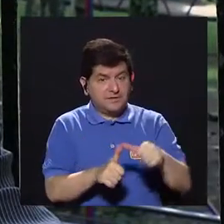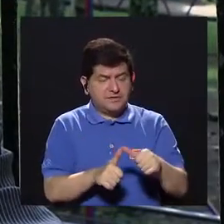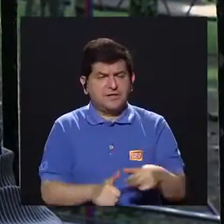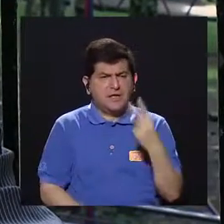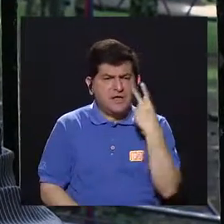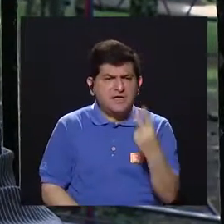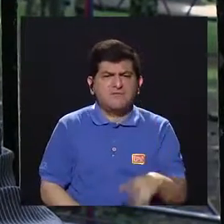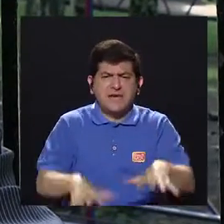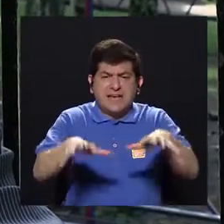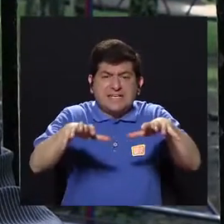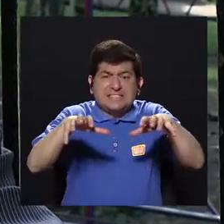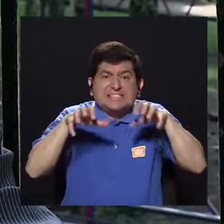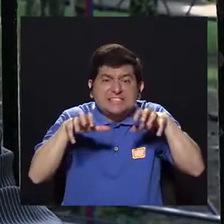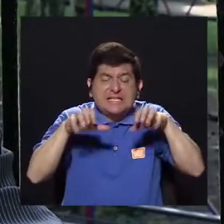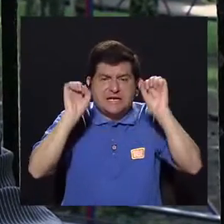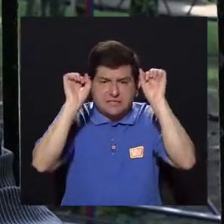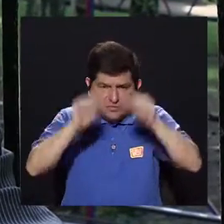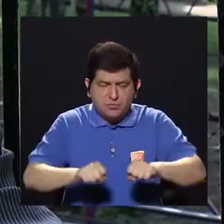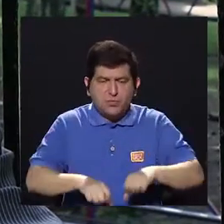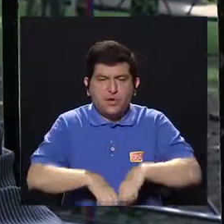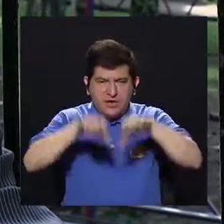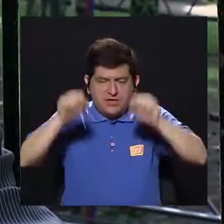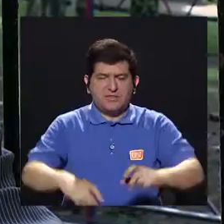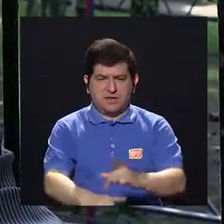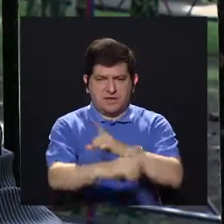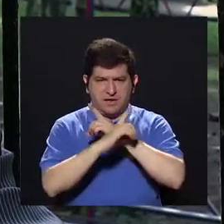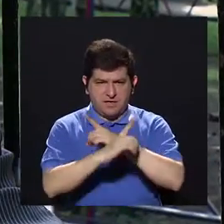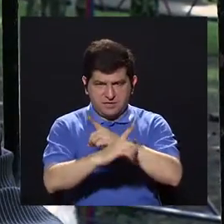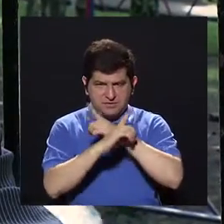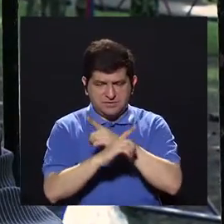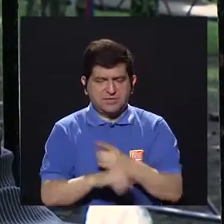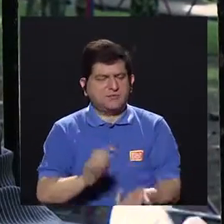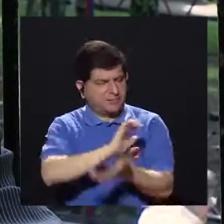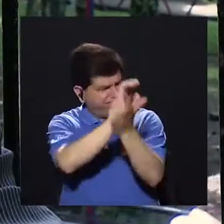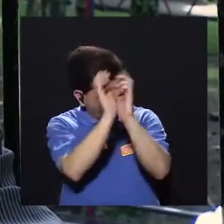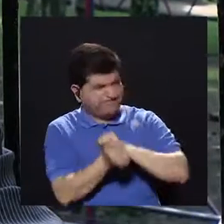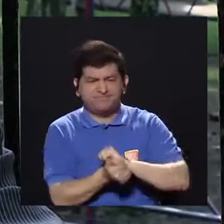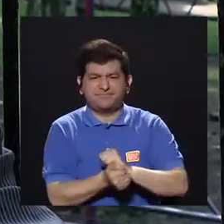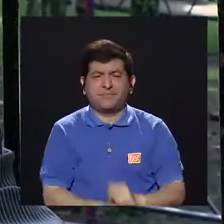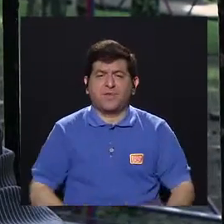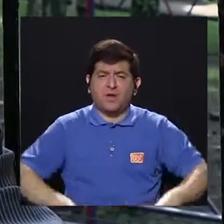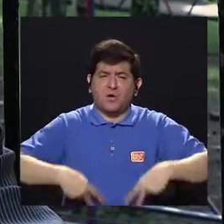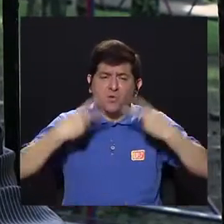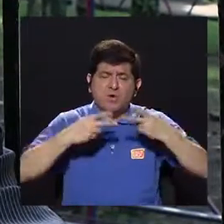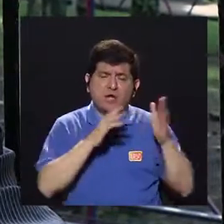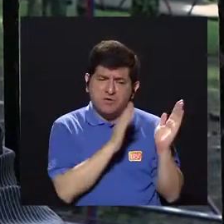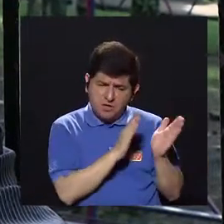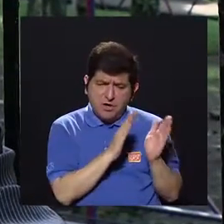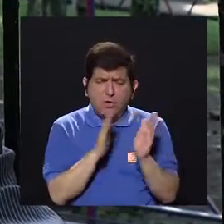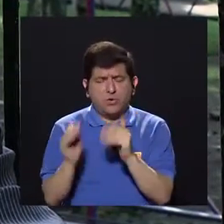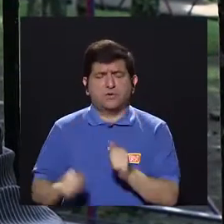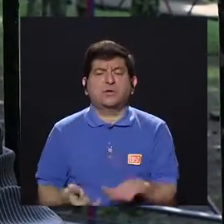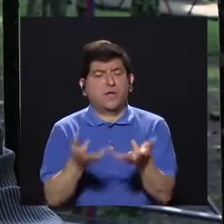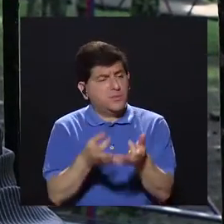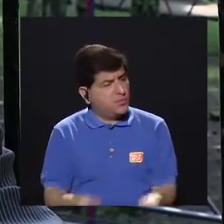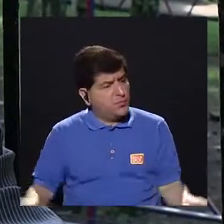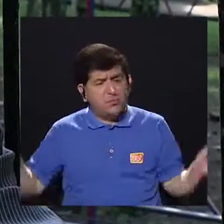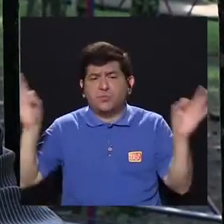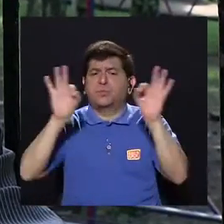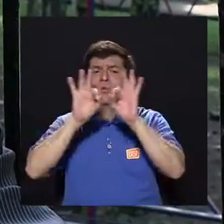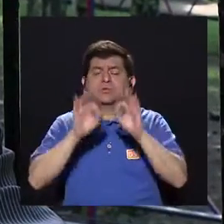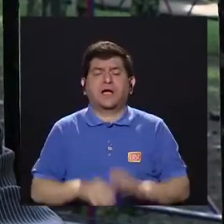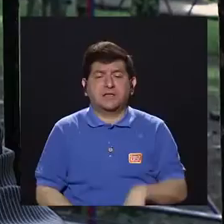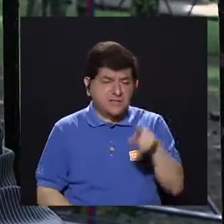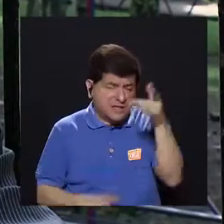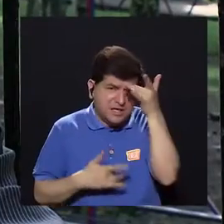importante. Y también se ha visto que el estrés puede hacer que el sistema inmunológico se altere. Llevar una vida ordenada es